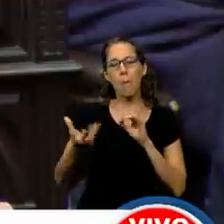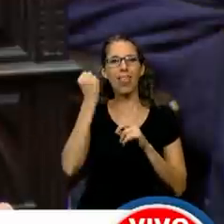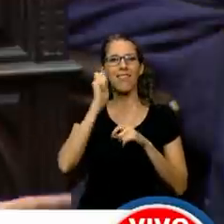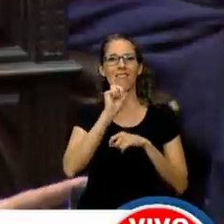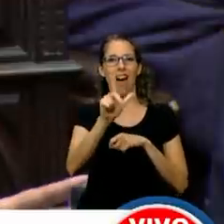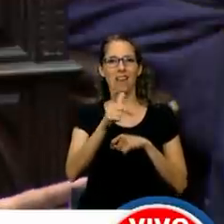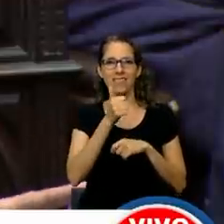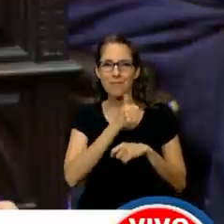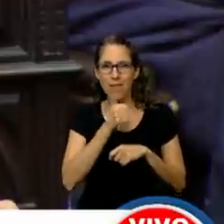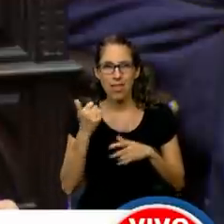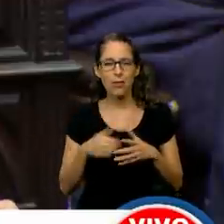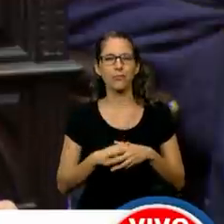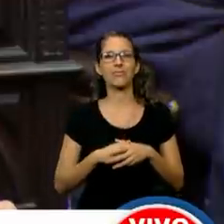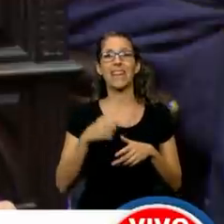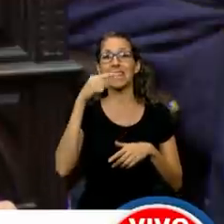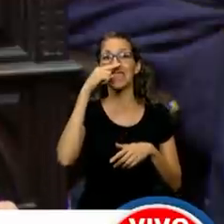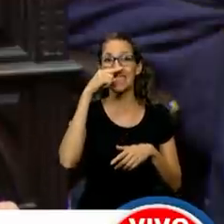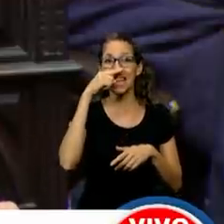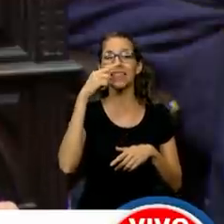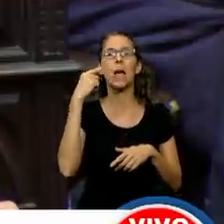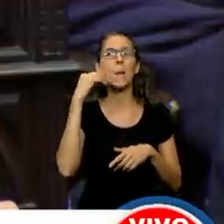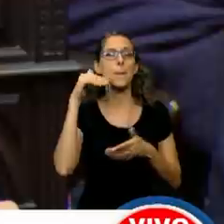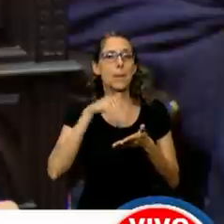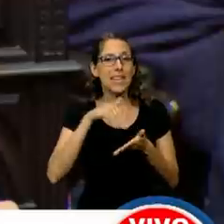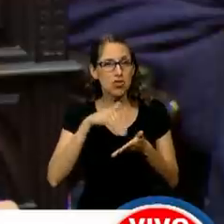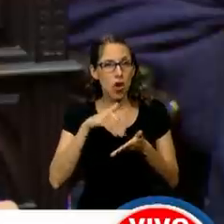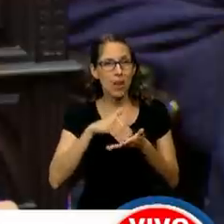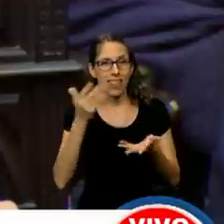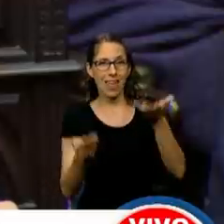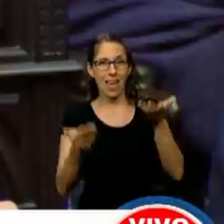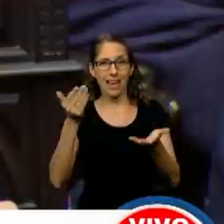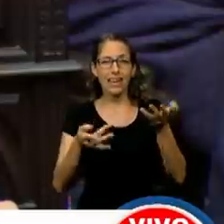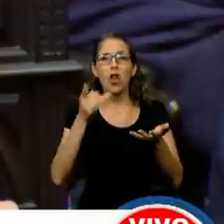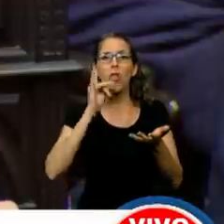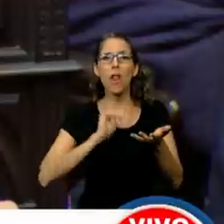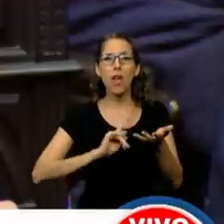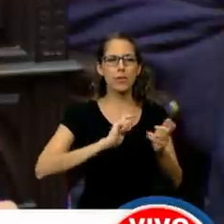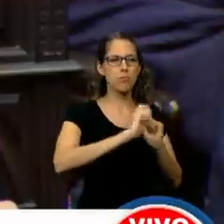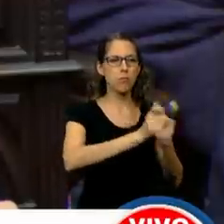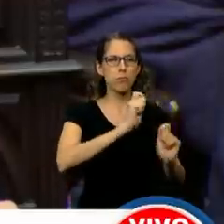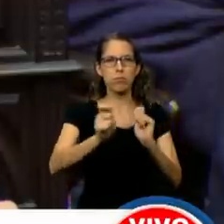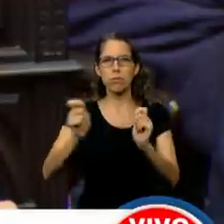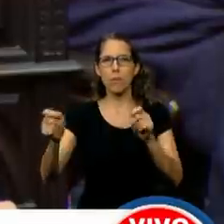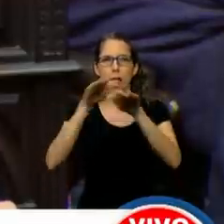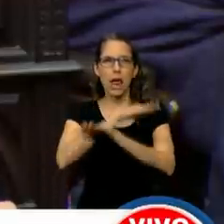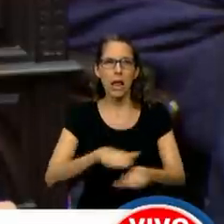la cobertura de siete millones de siete millones de kilo de leche que llegan a todos esos niños que no les llegó hoy que se